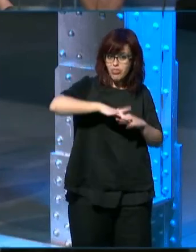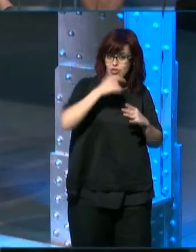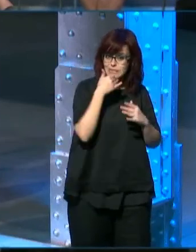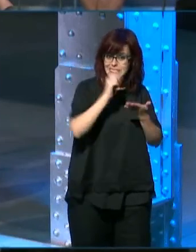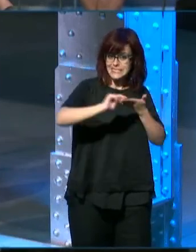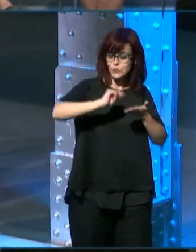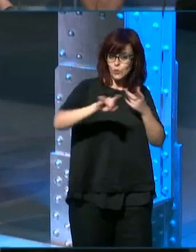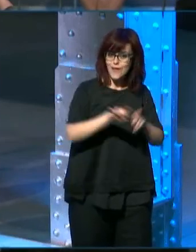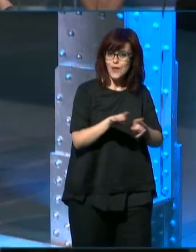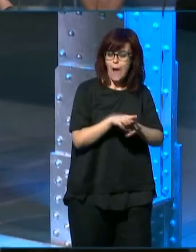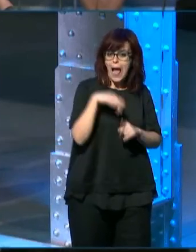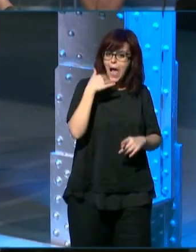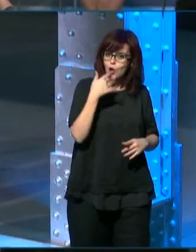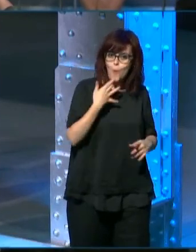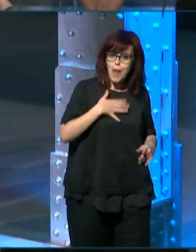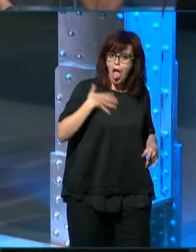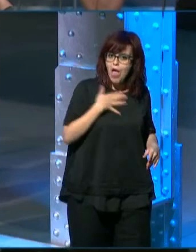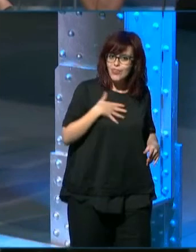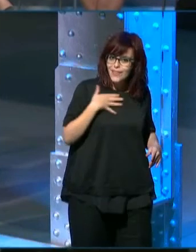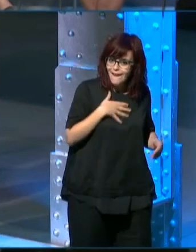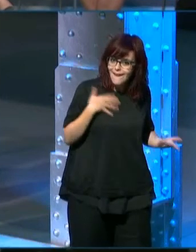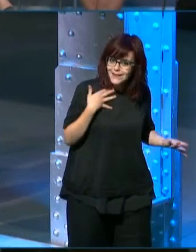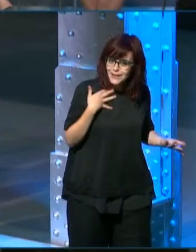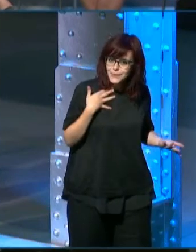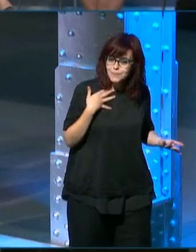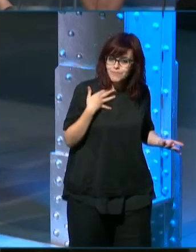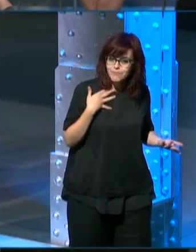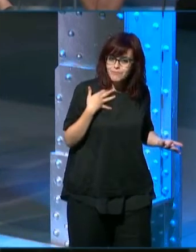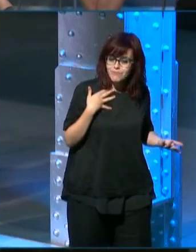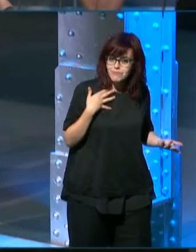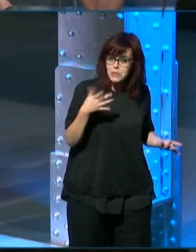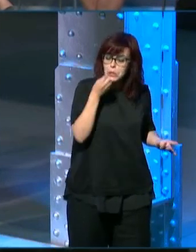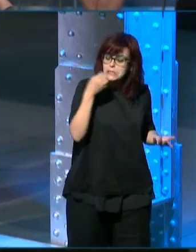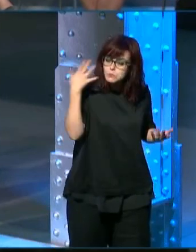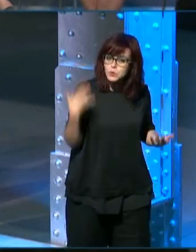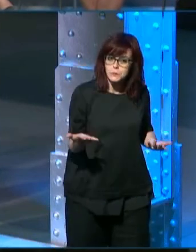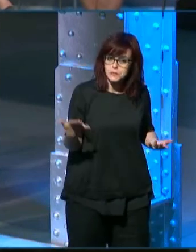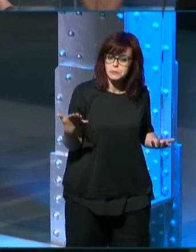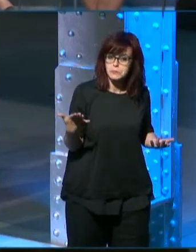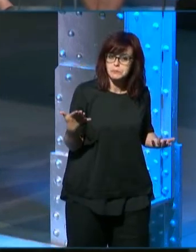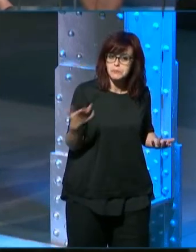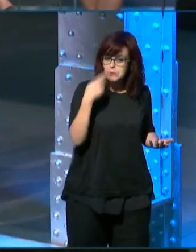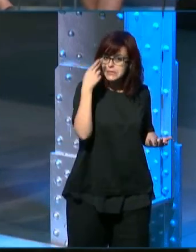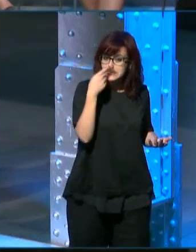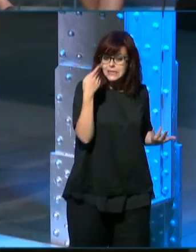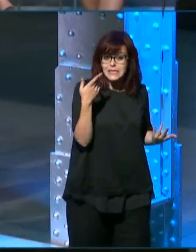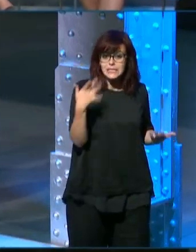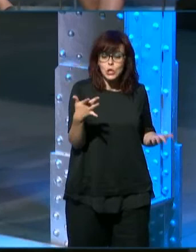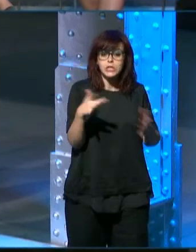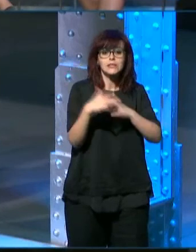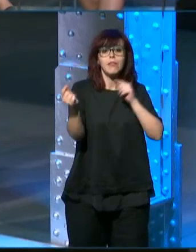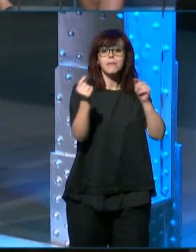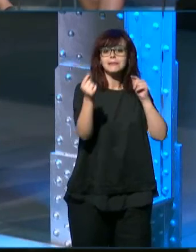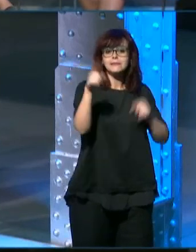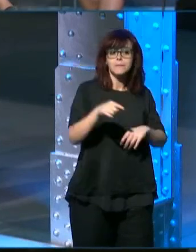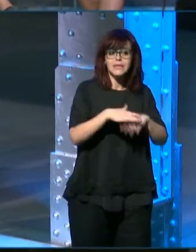como fuente de placer y eso es muy interesante. Y bueno, y se debate también mucho,